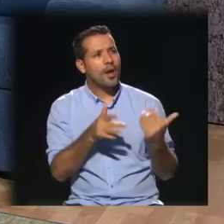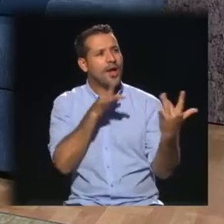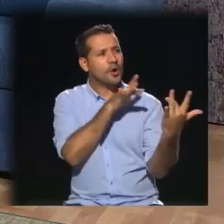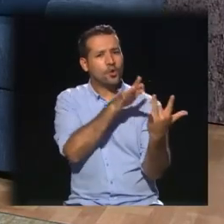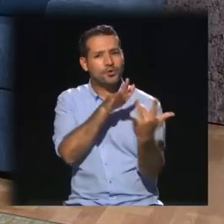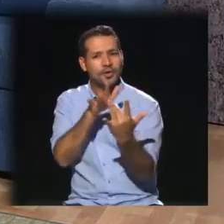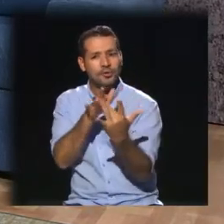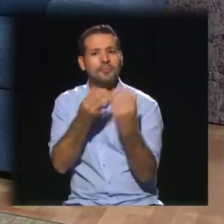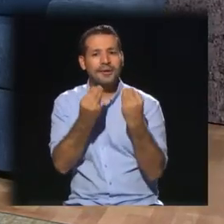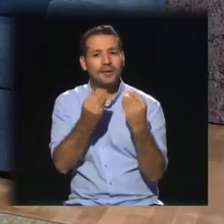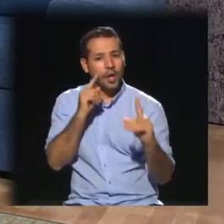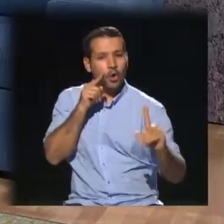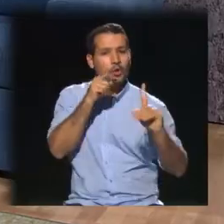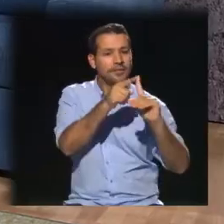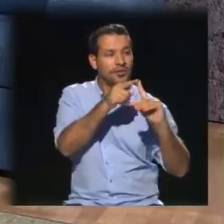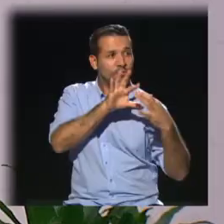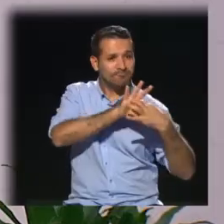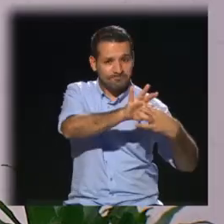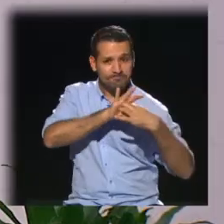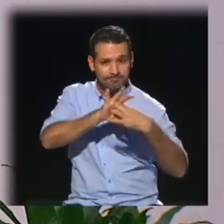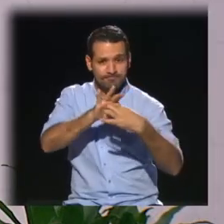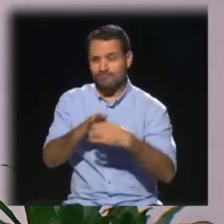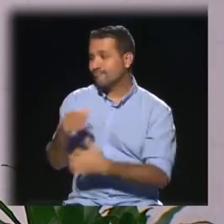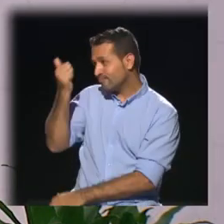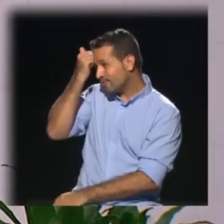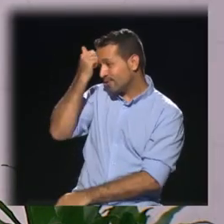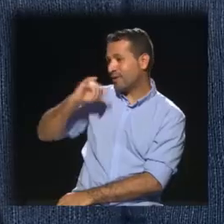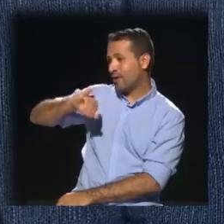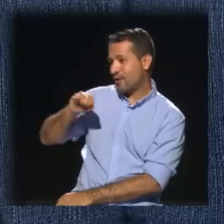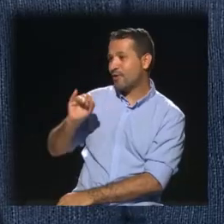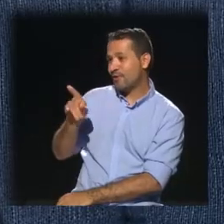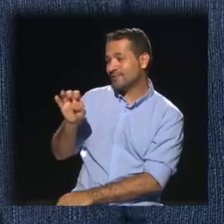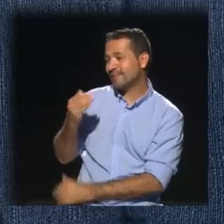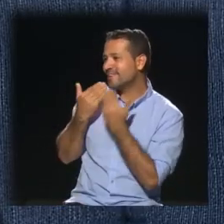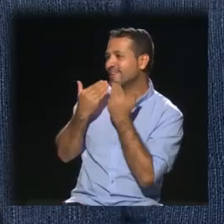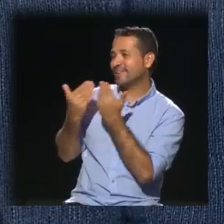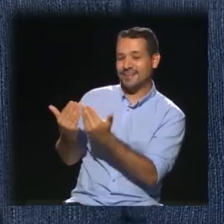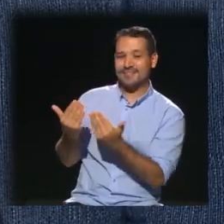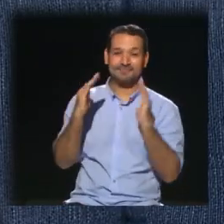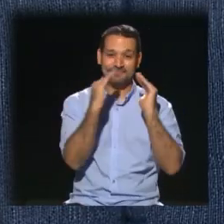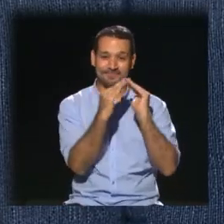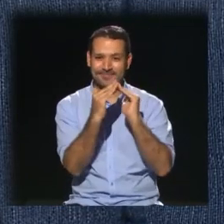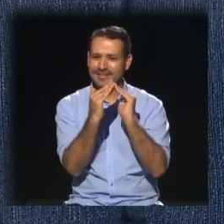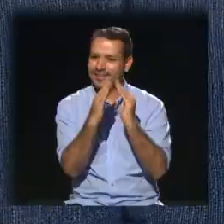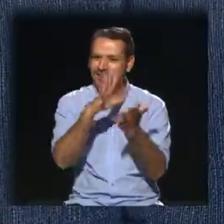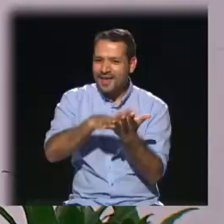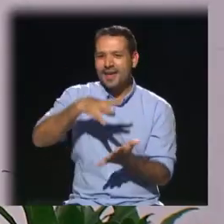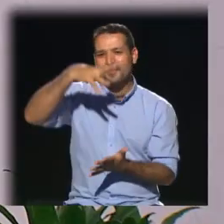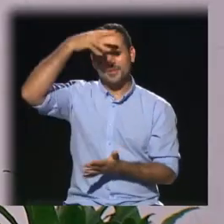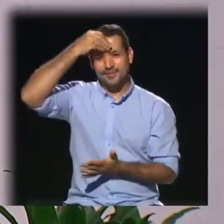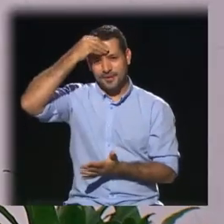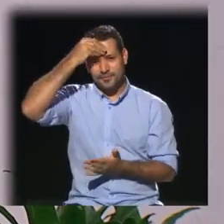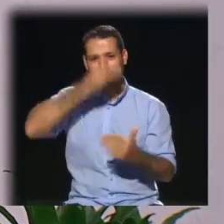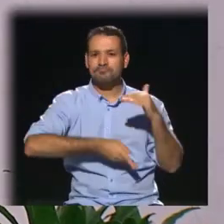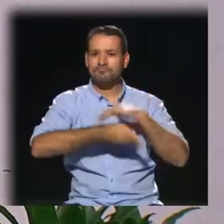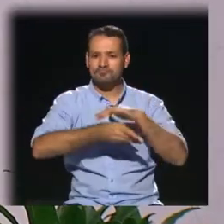unos objetivos comunes. Así es, profesor José Luis, muchas gracias por acompañarnos, gracias, al programa En Casa Aprendemos, y yo me voy con David, ya